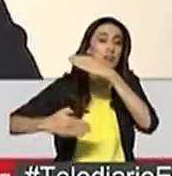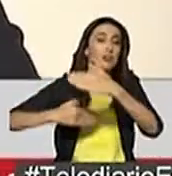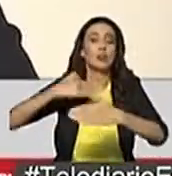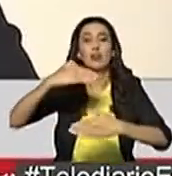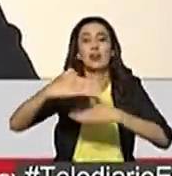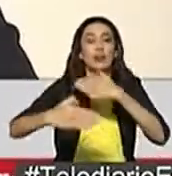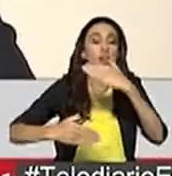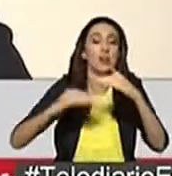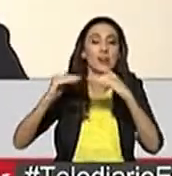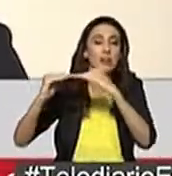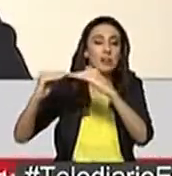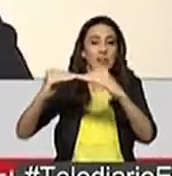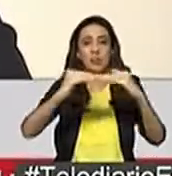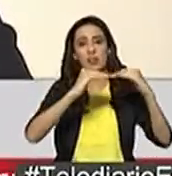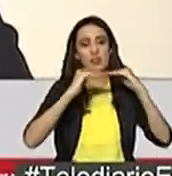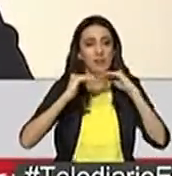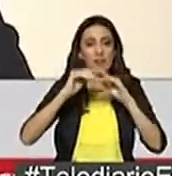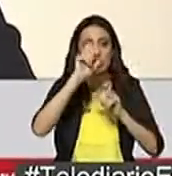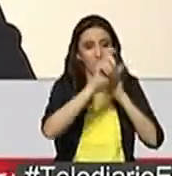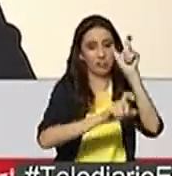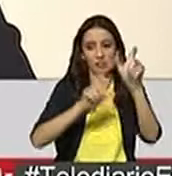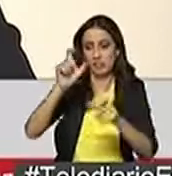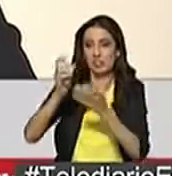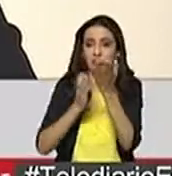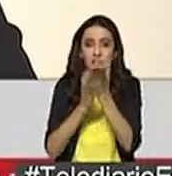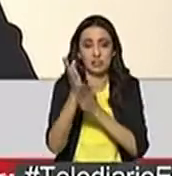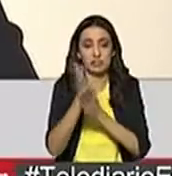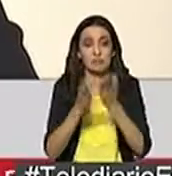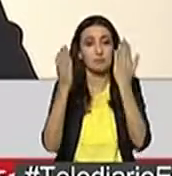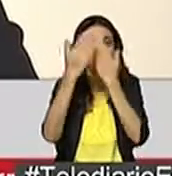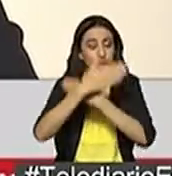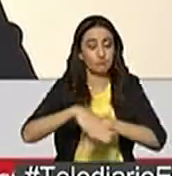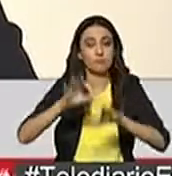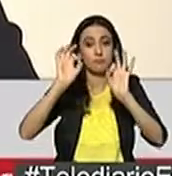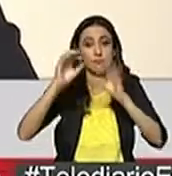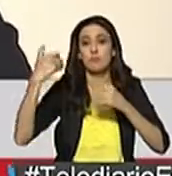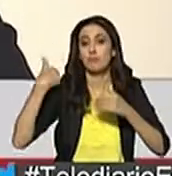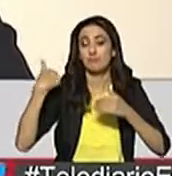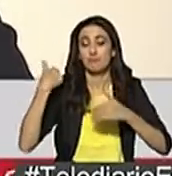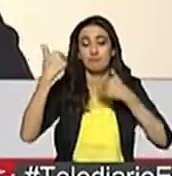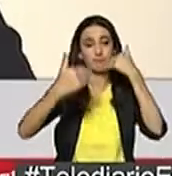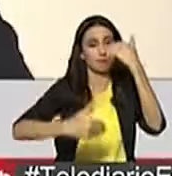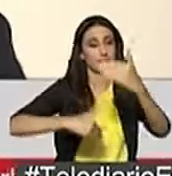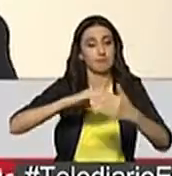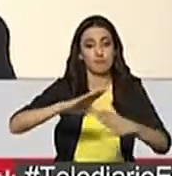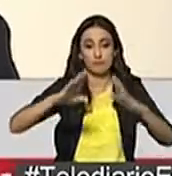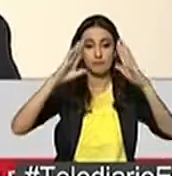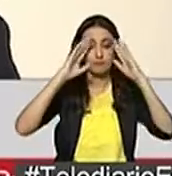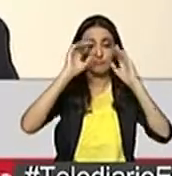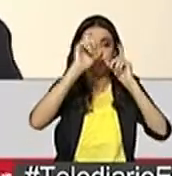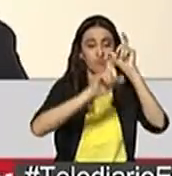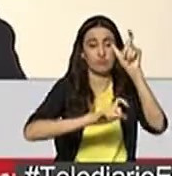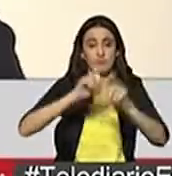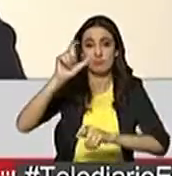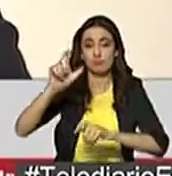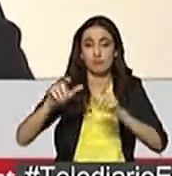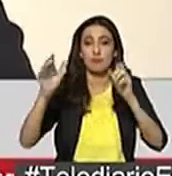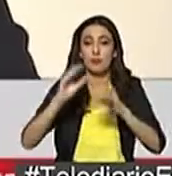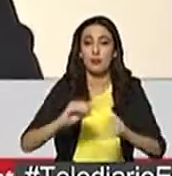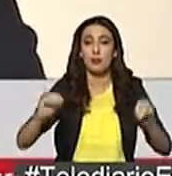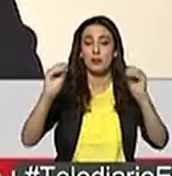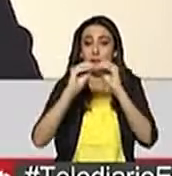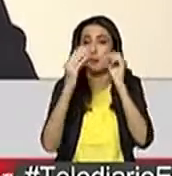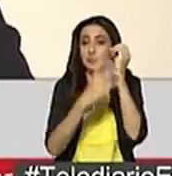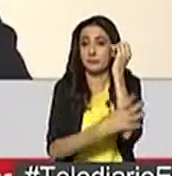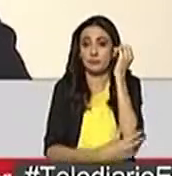optimización que no afecte a los servicios que particularmente van hacia las personas, dirigidos a las personas más pobres,